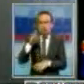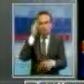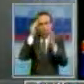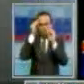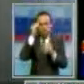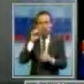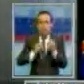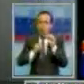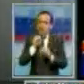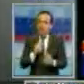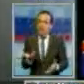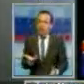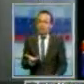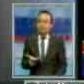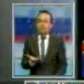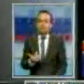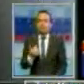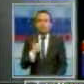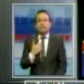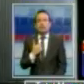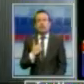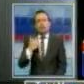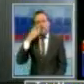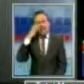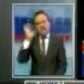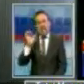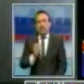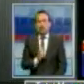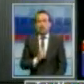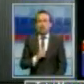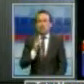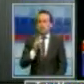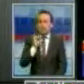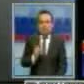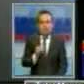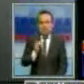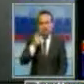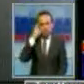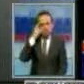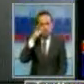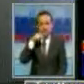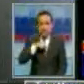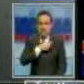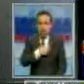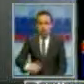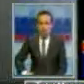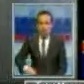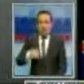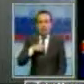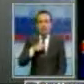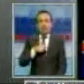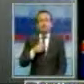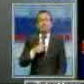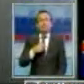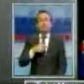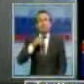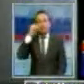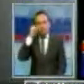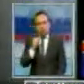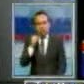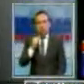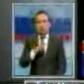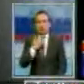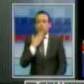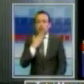política. Yo lo que creo, y lo he creído siempre, y este gobierno que está saliendo, nuestro gobierno lo demostró, es